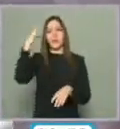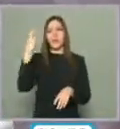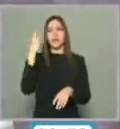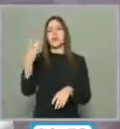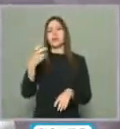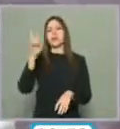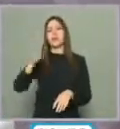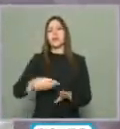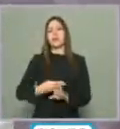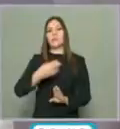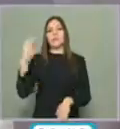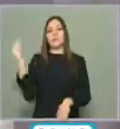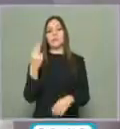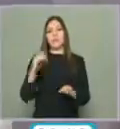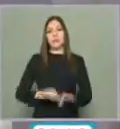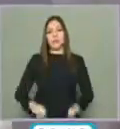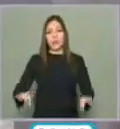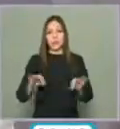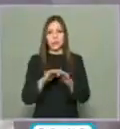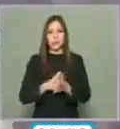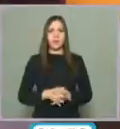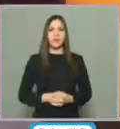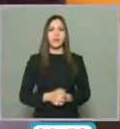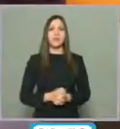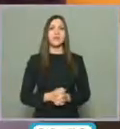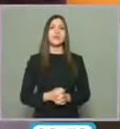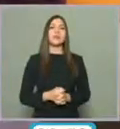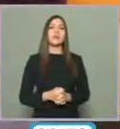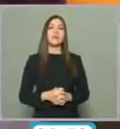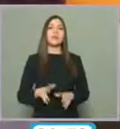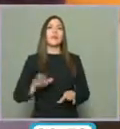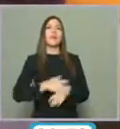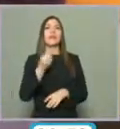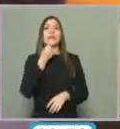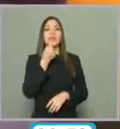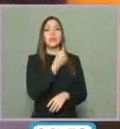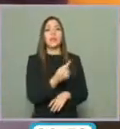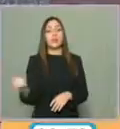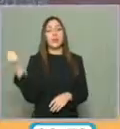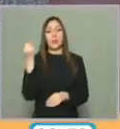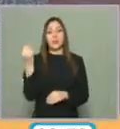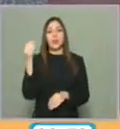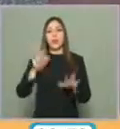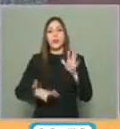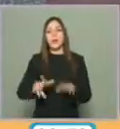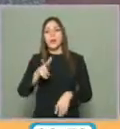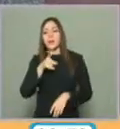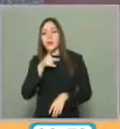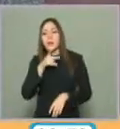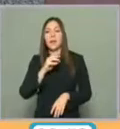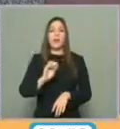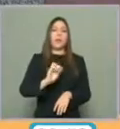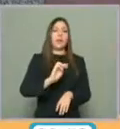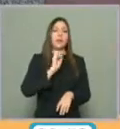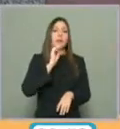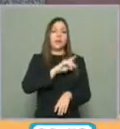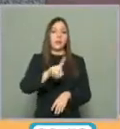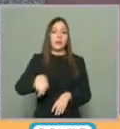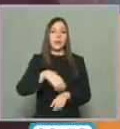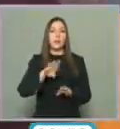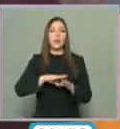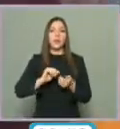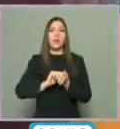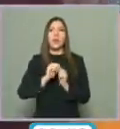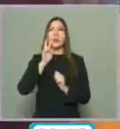súper necesario y súper importante. Por eso para muchos niños, los padres, ¿no? Y el papá, la figura masculina, se vuelve un